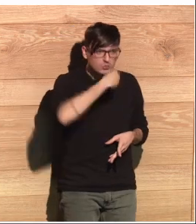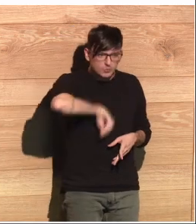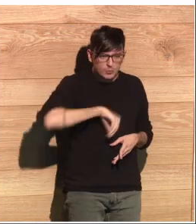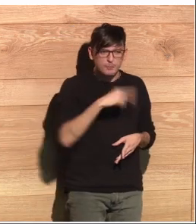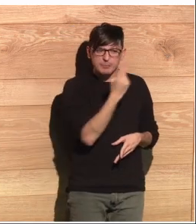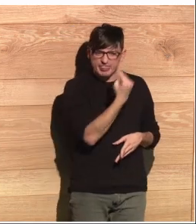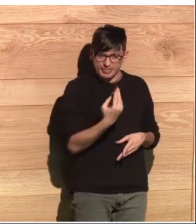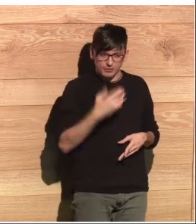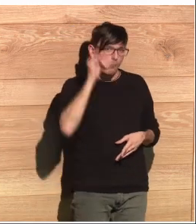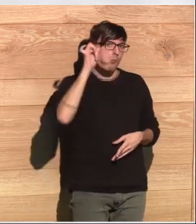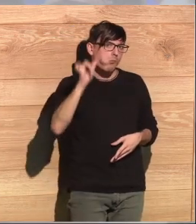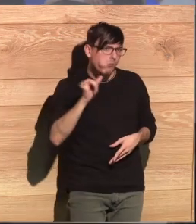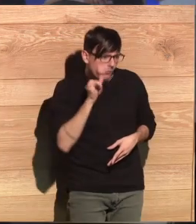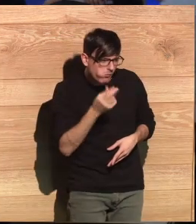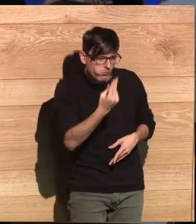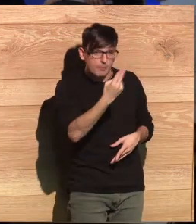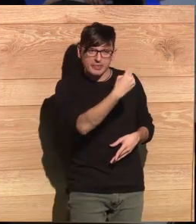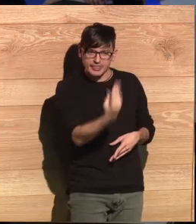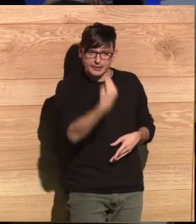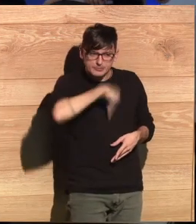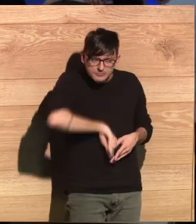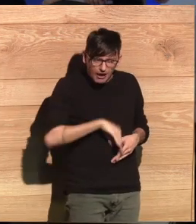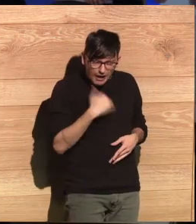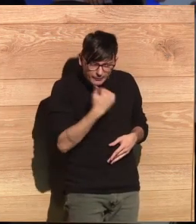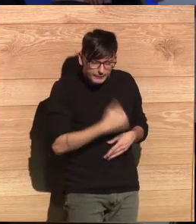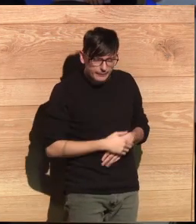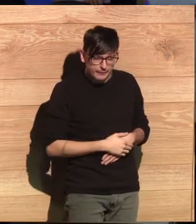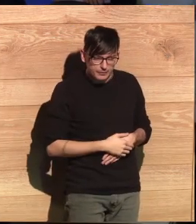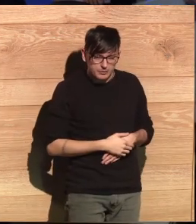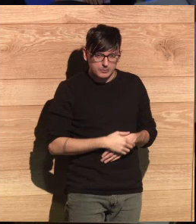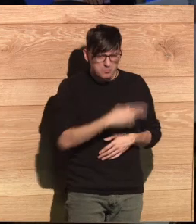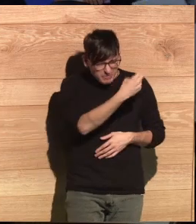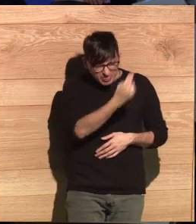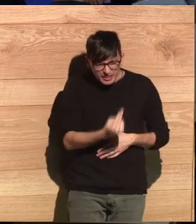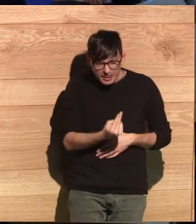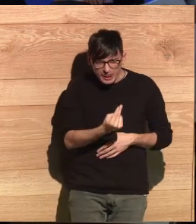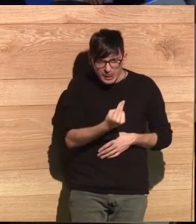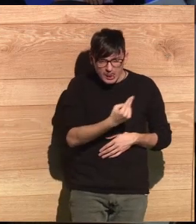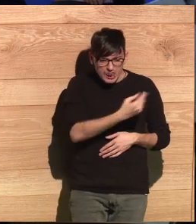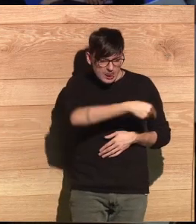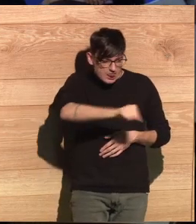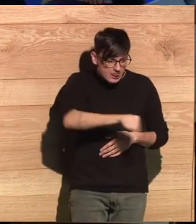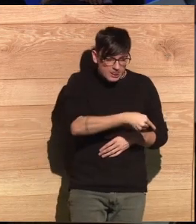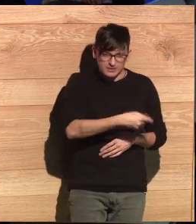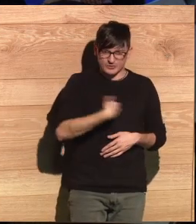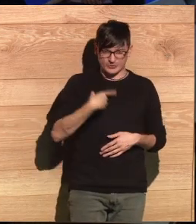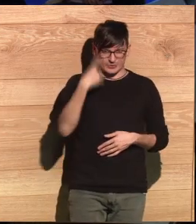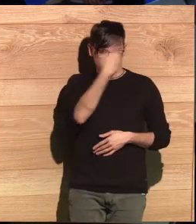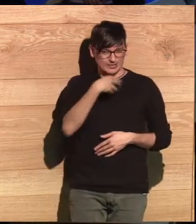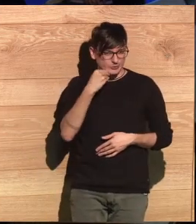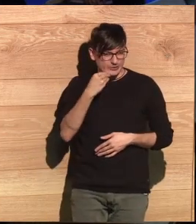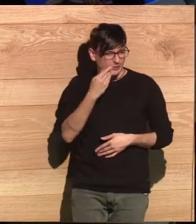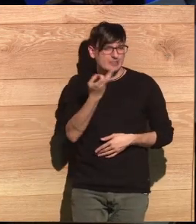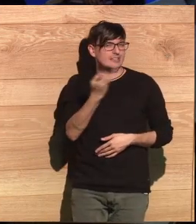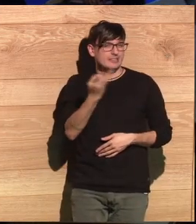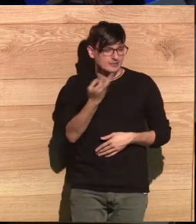pincel mientras estaba embarazada?, le preguntó el doctor a la madre del bebé. ¿Un pincel? ¿Usted me ve cara de tonta o qué?